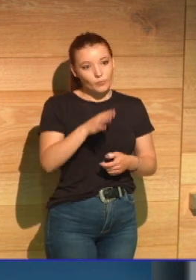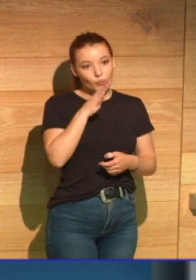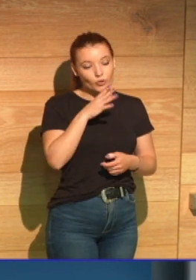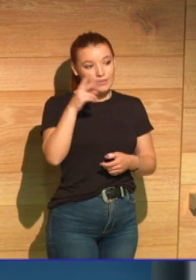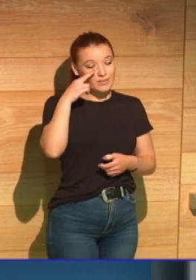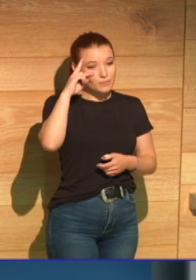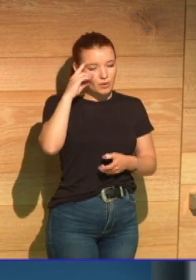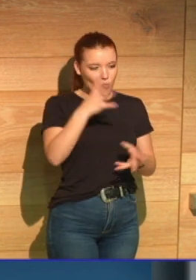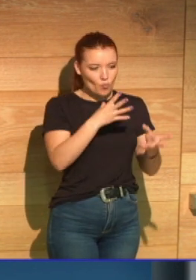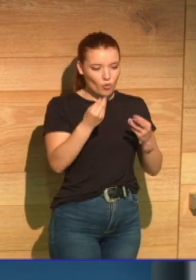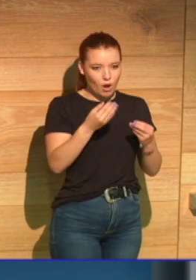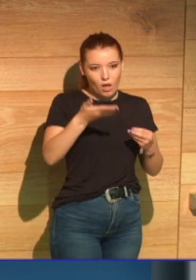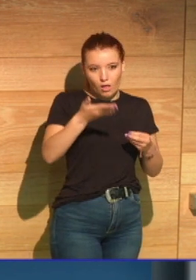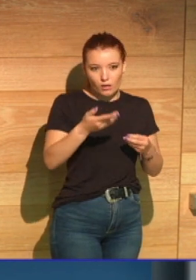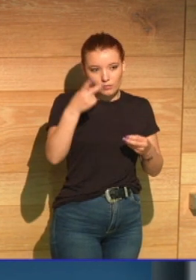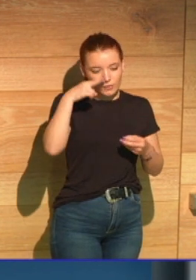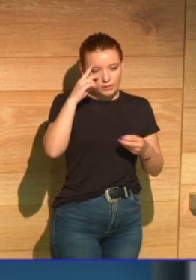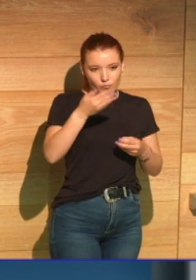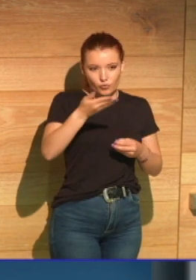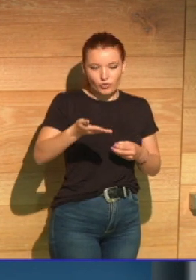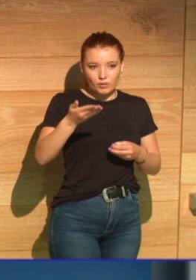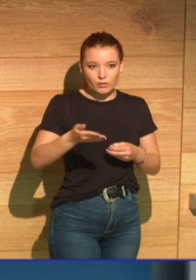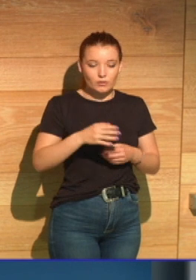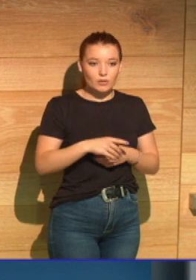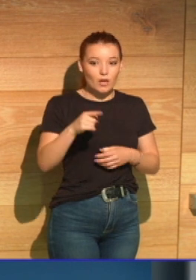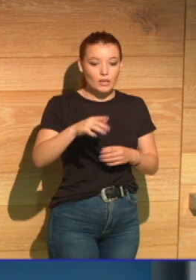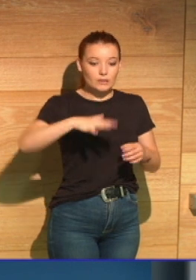experiencias importantes. Ahí, por ejemplo, tienen su espacio de interpretación y aquella